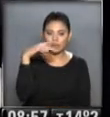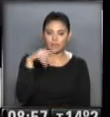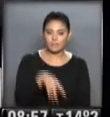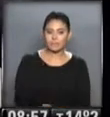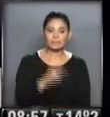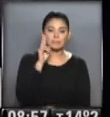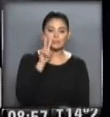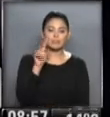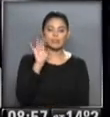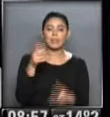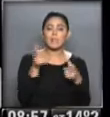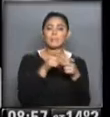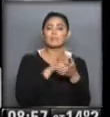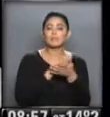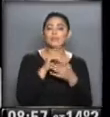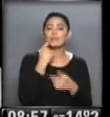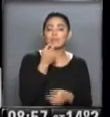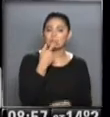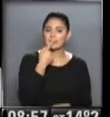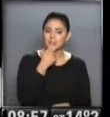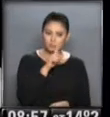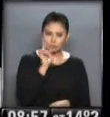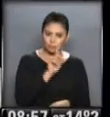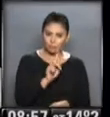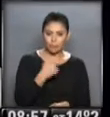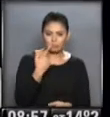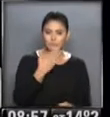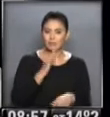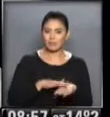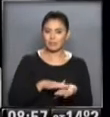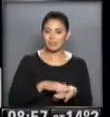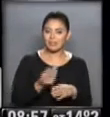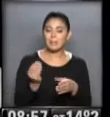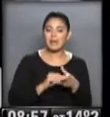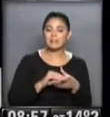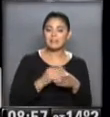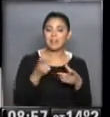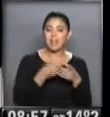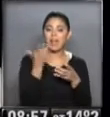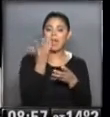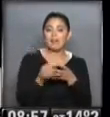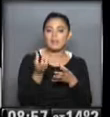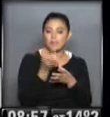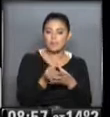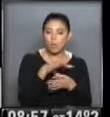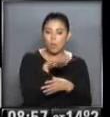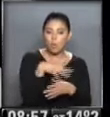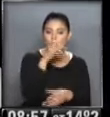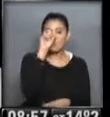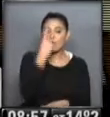a la bellísima película de Paula Hernández, que si no la viste te recomiendo, sino que además fue grabado en